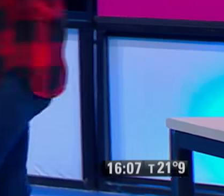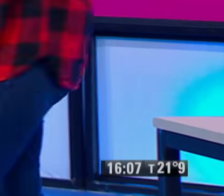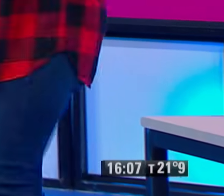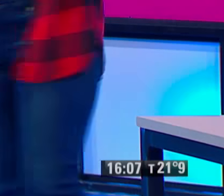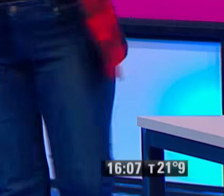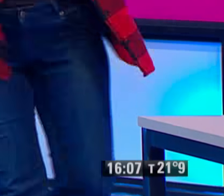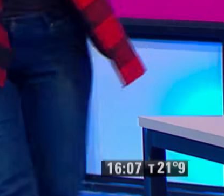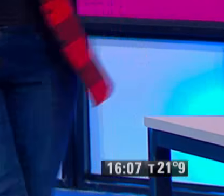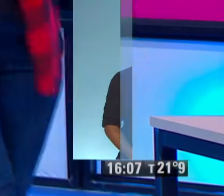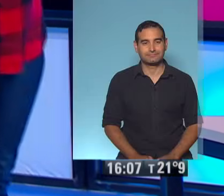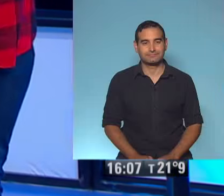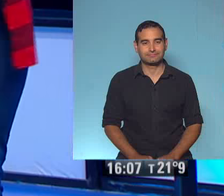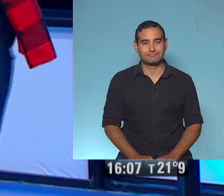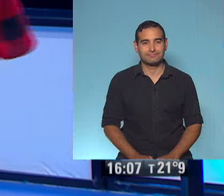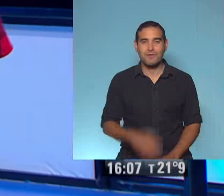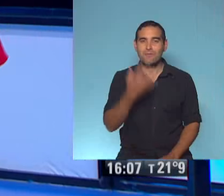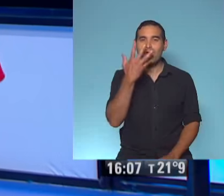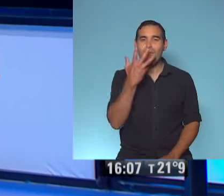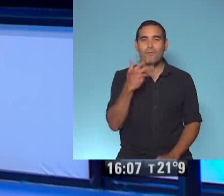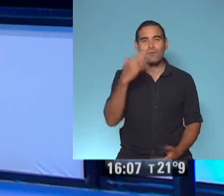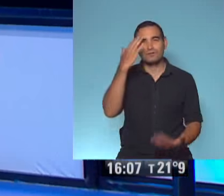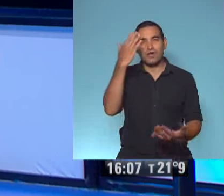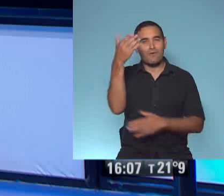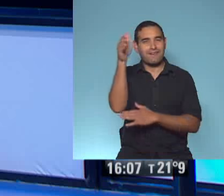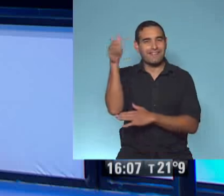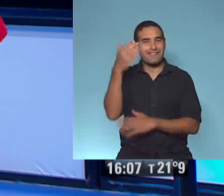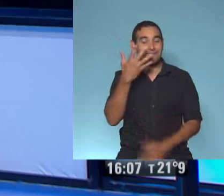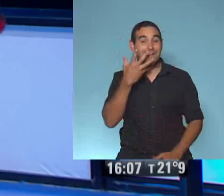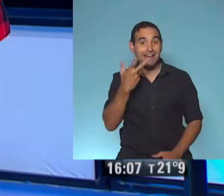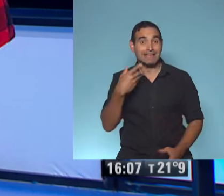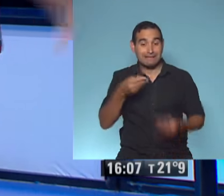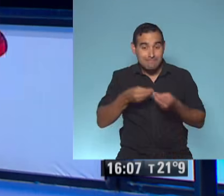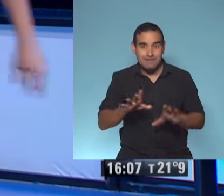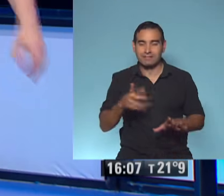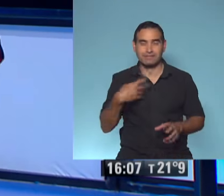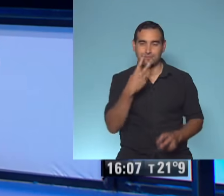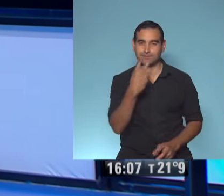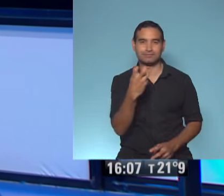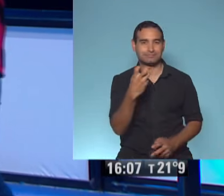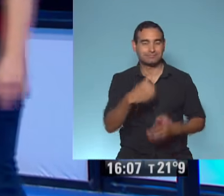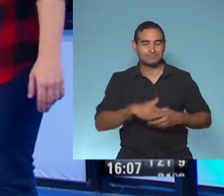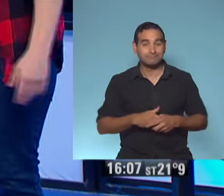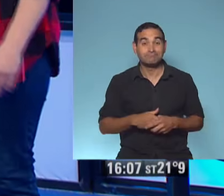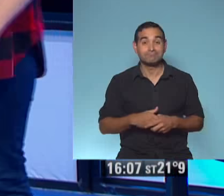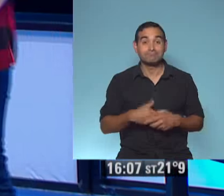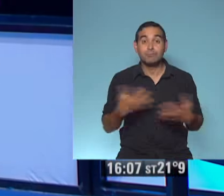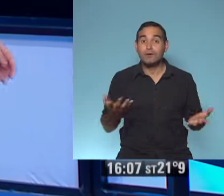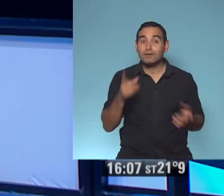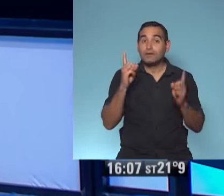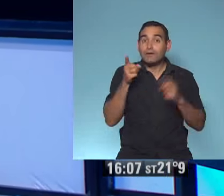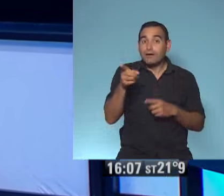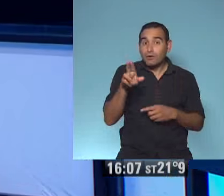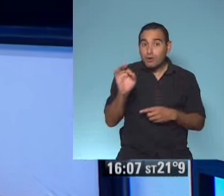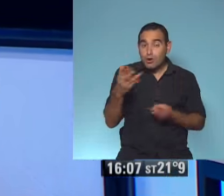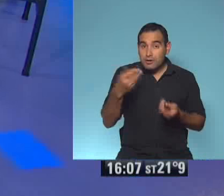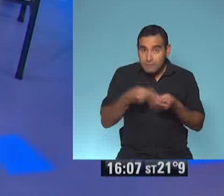Versión, cómo me gusta saludar así a la bandera. Me encanta empezar el día con toda la energía. Ay, bueno, señor Ro, ¿vamos a